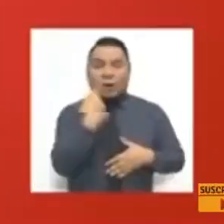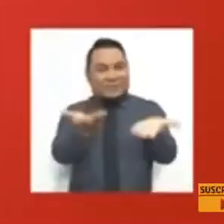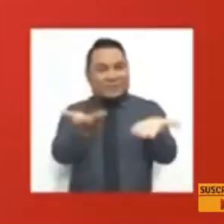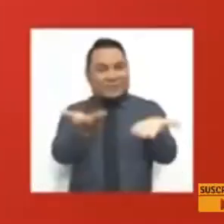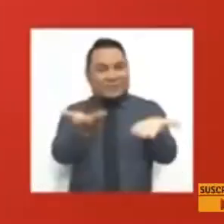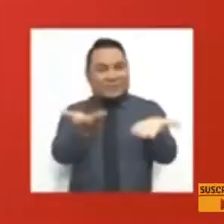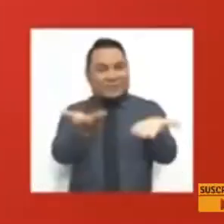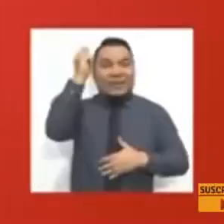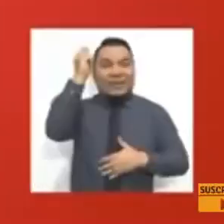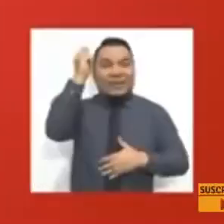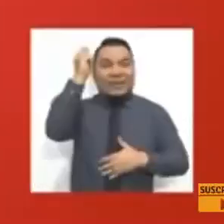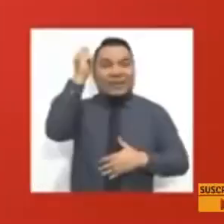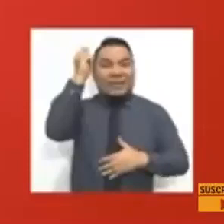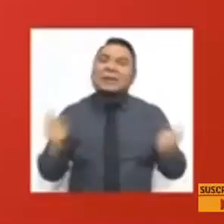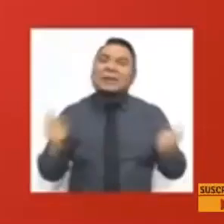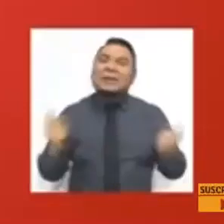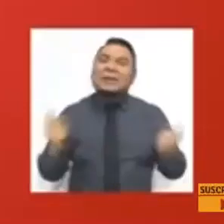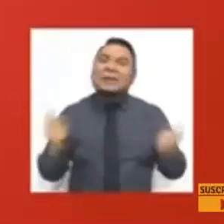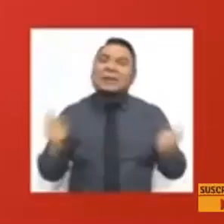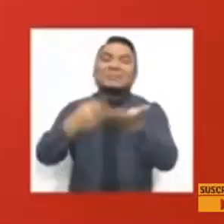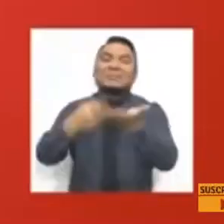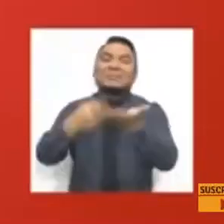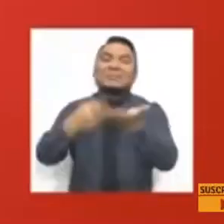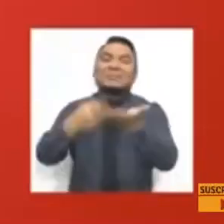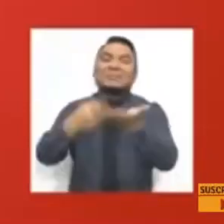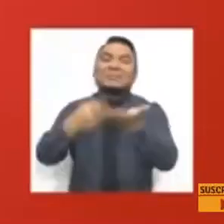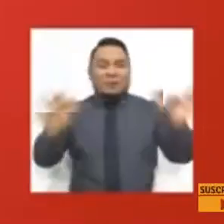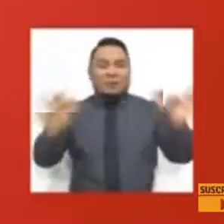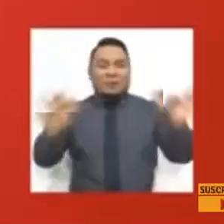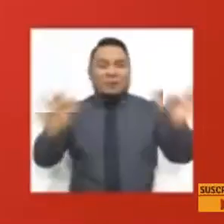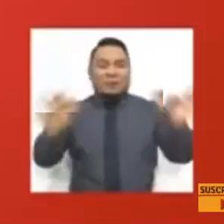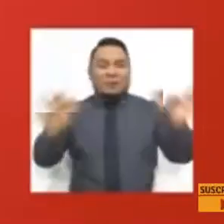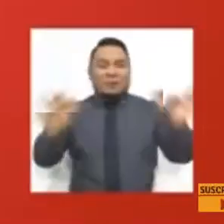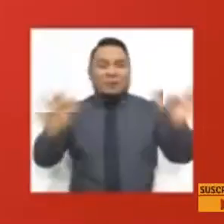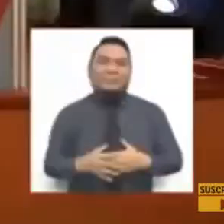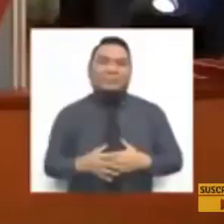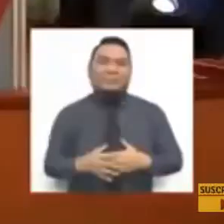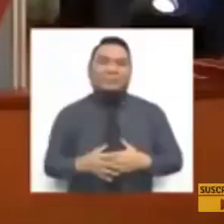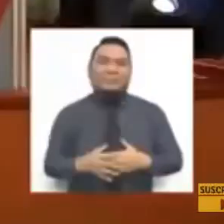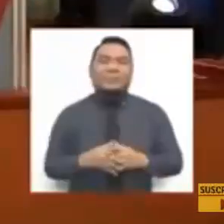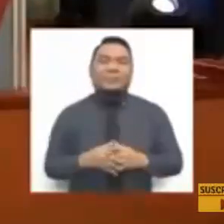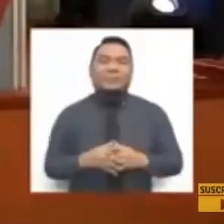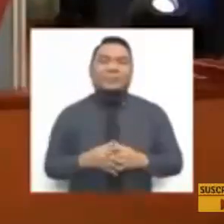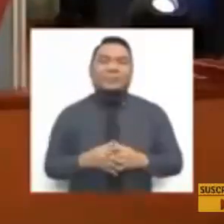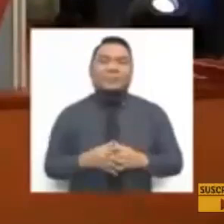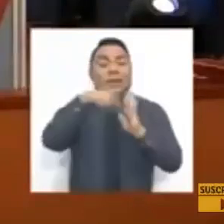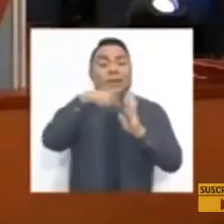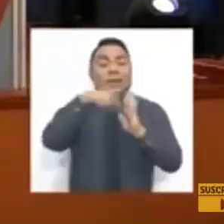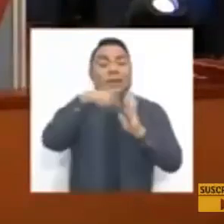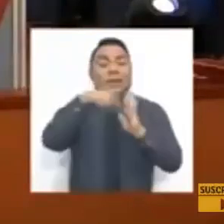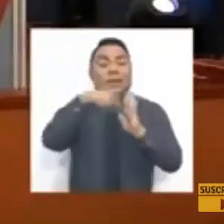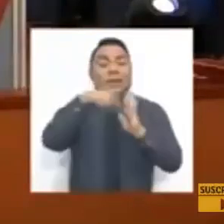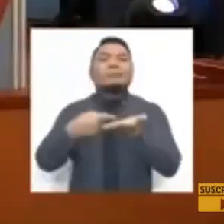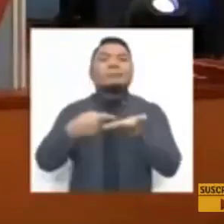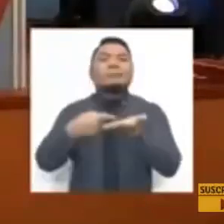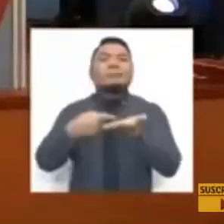ser testigos y celebrar este debate de gran importancia para el Perú. En cuanto a las reglas del debate, es